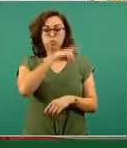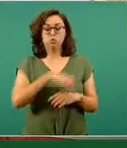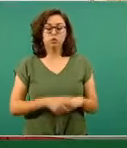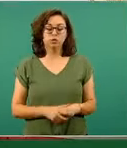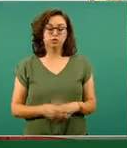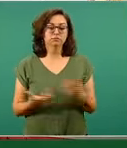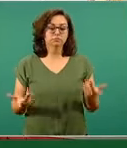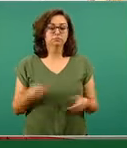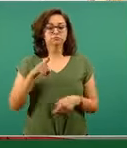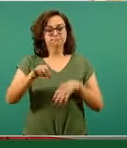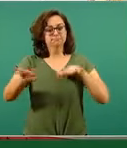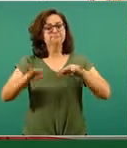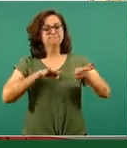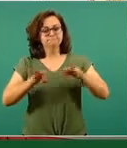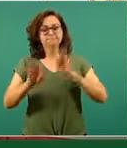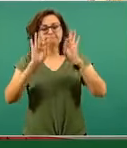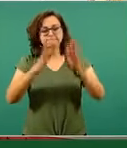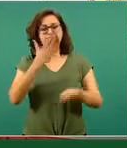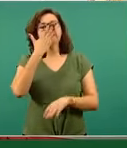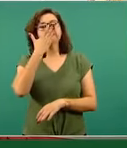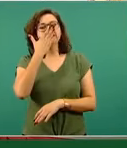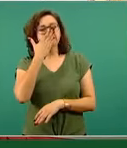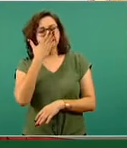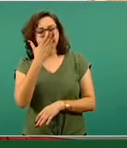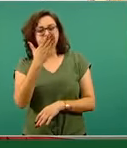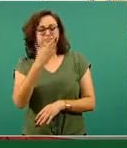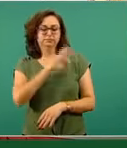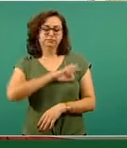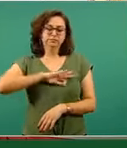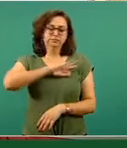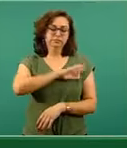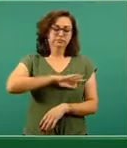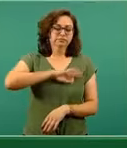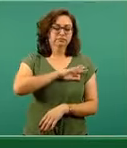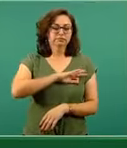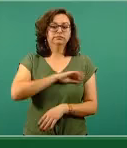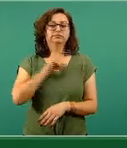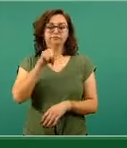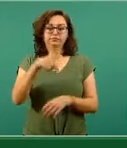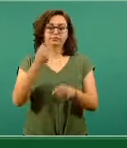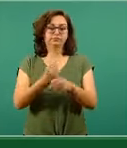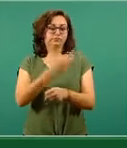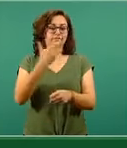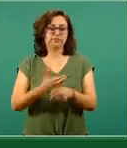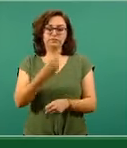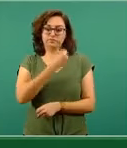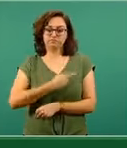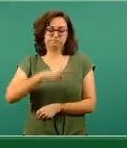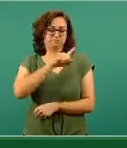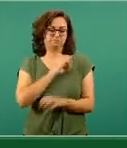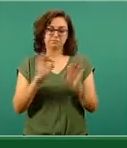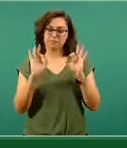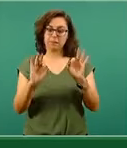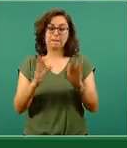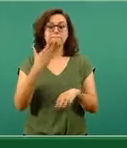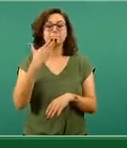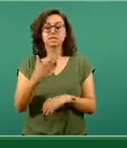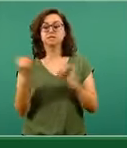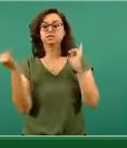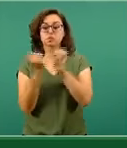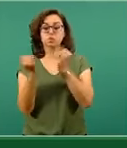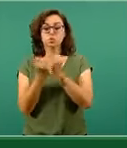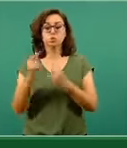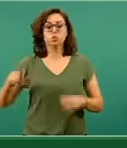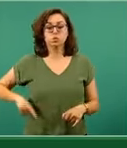el magnífico trabajo, el doctor Daniel Díaz, un excelente secretario de Salud. Le mandamos también un saludo, por supuesto, al